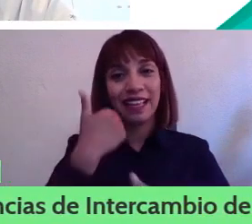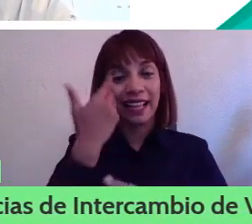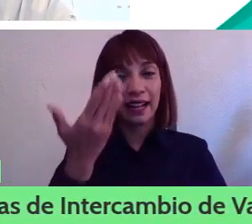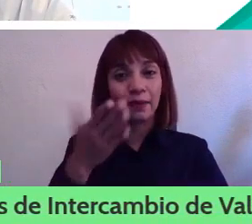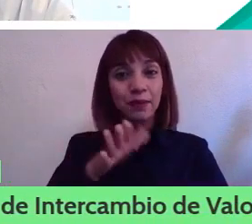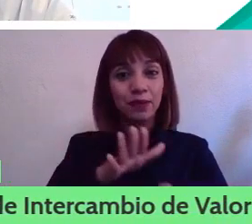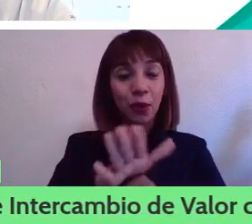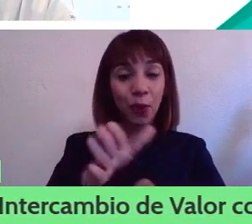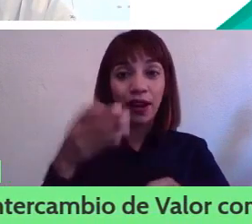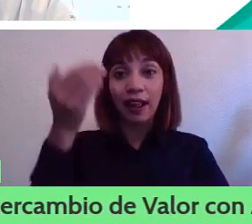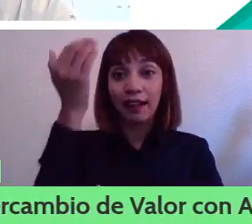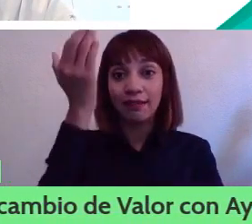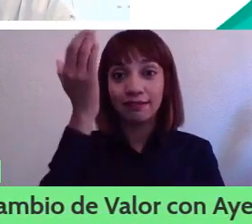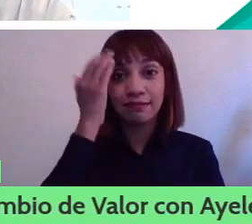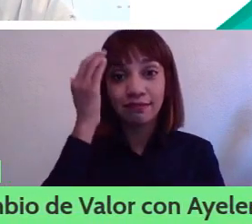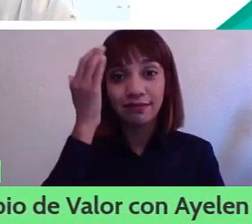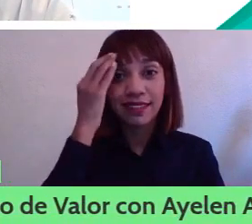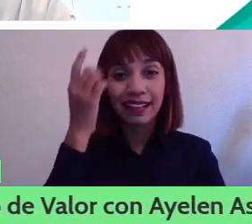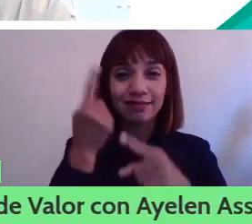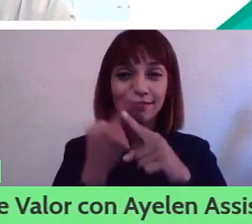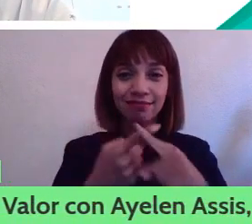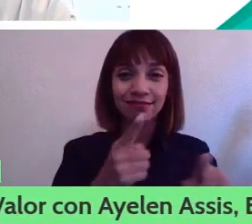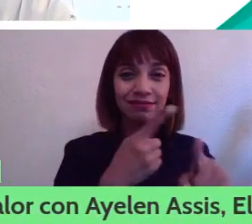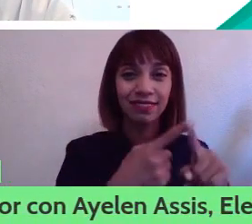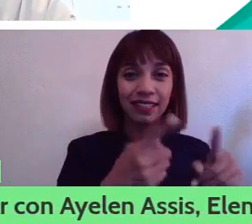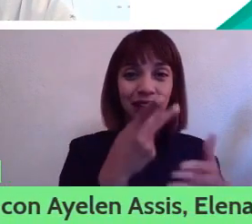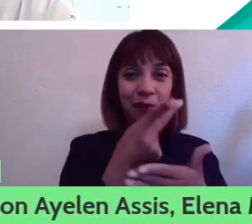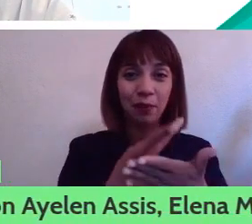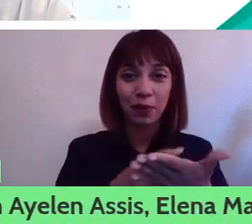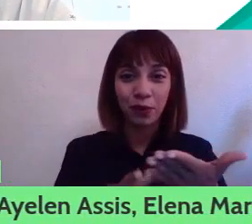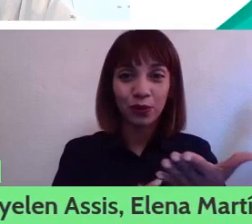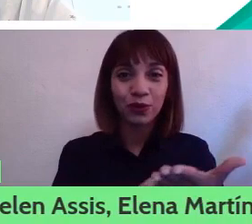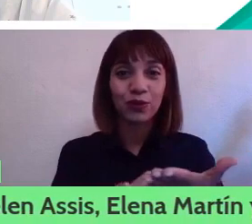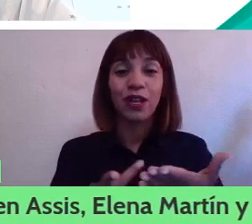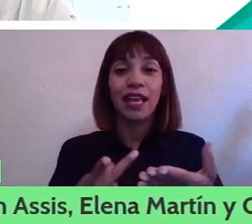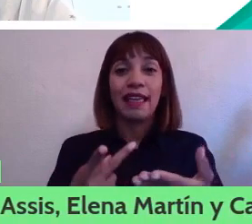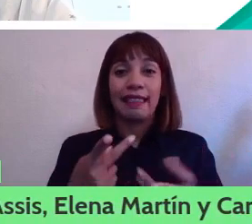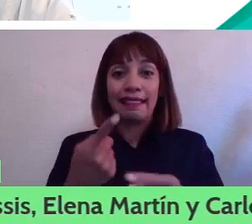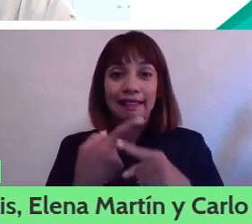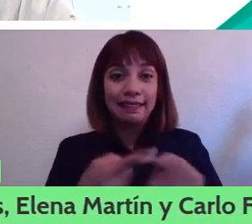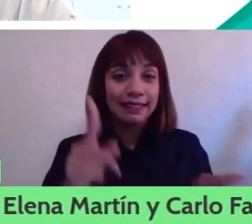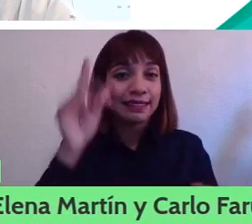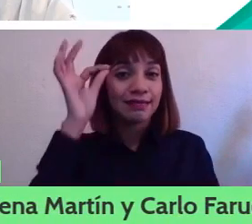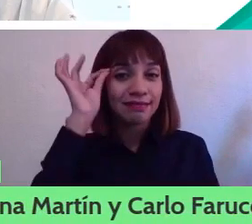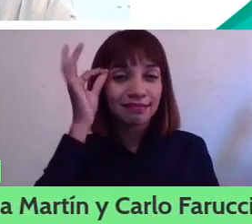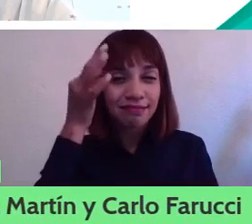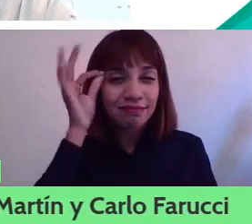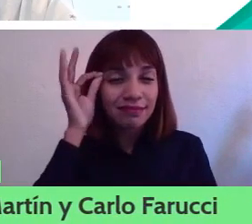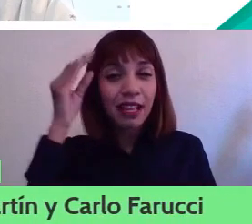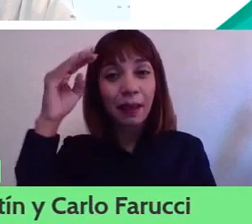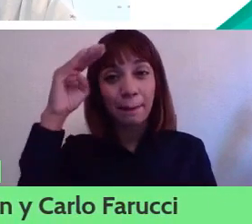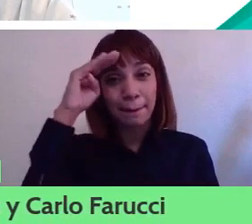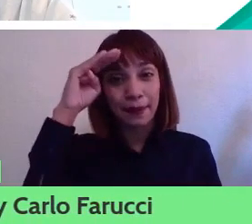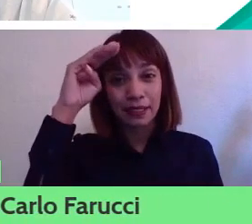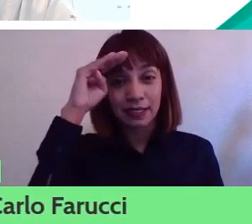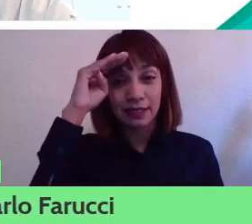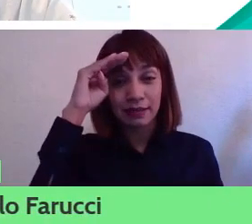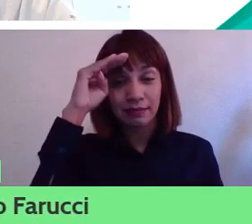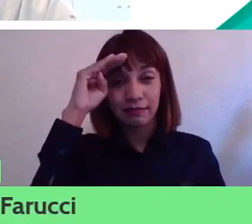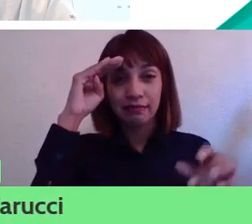concreto y conozcan los distintos productos o servicios que pensando fuera de la caja